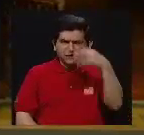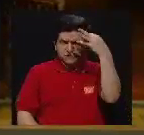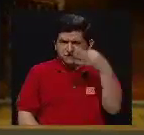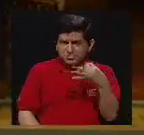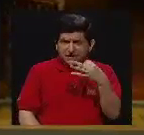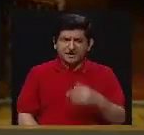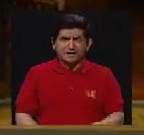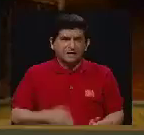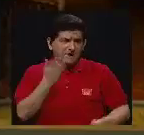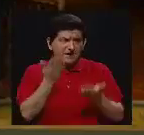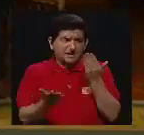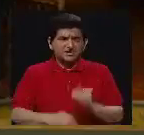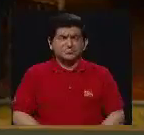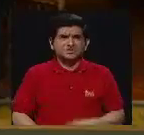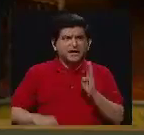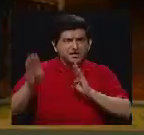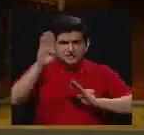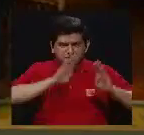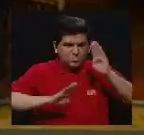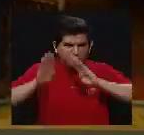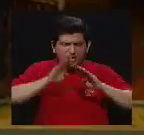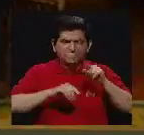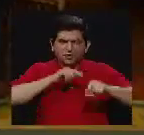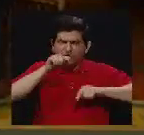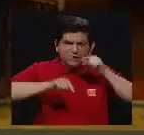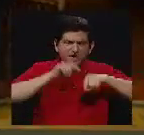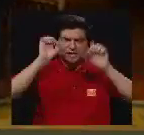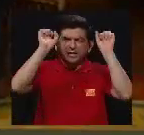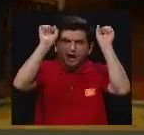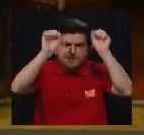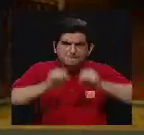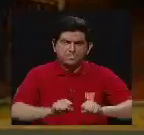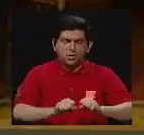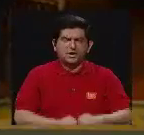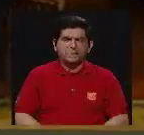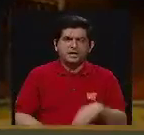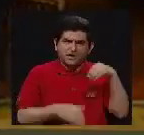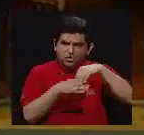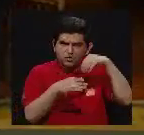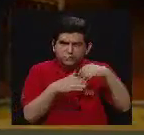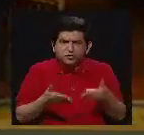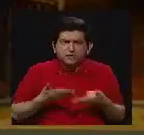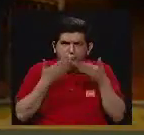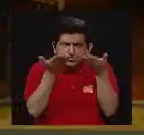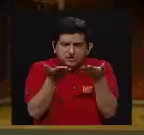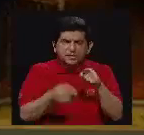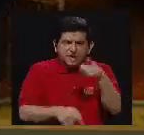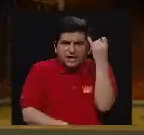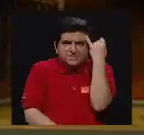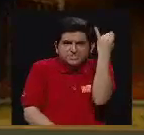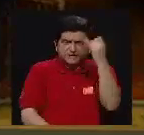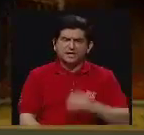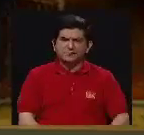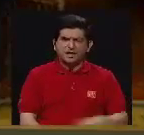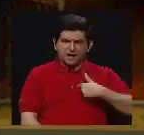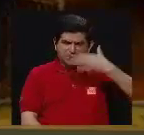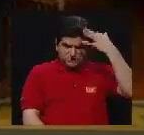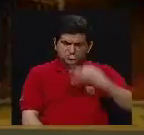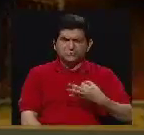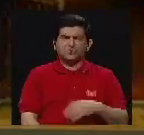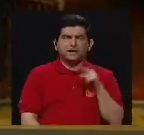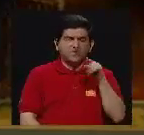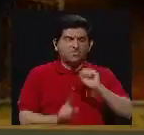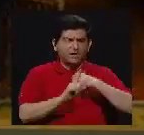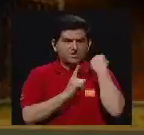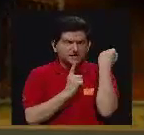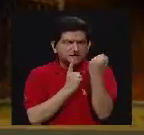¿Vos crees que desde una biología crítica se pueda dar un aporte a este planteamiento? Porque a mí me